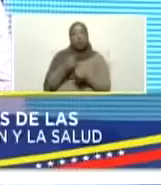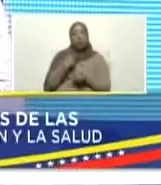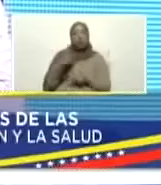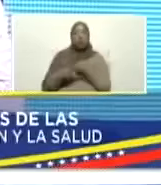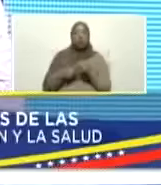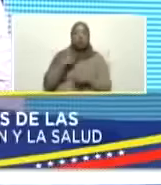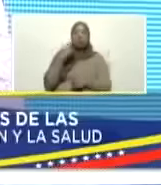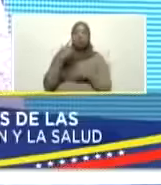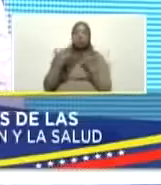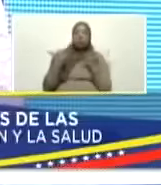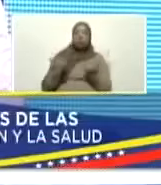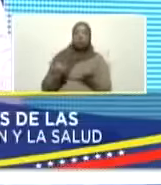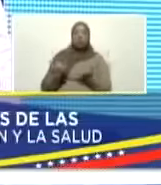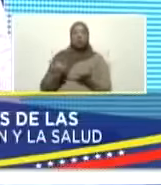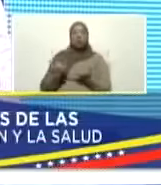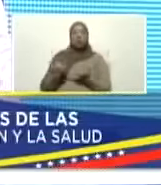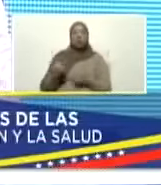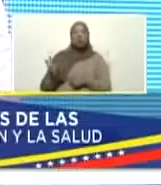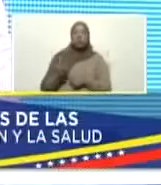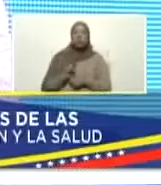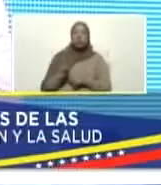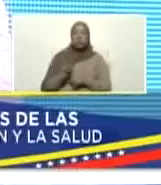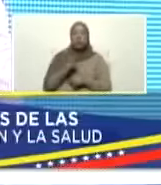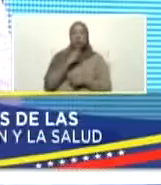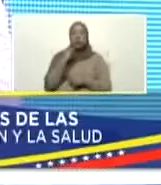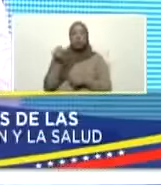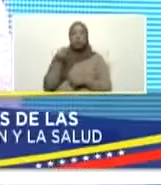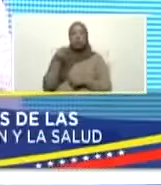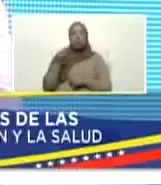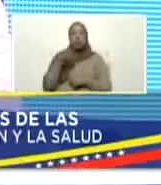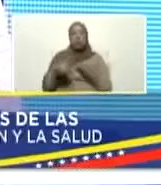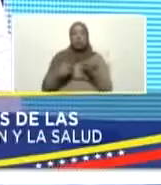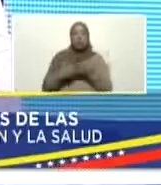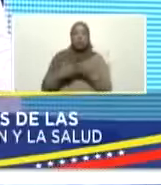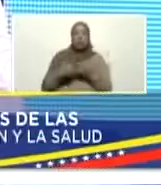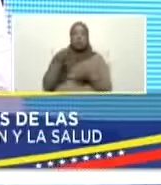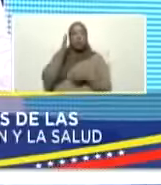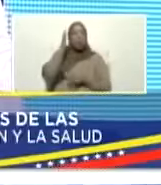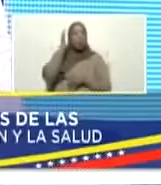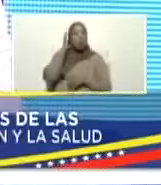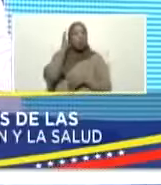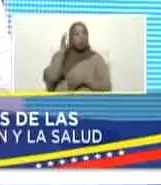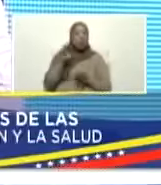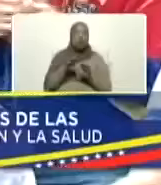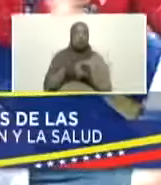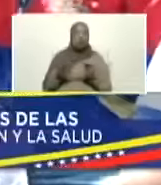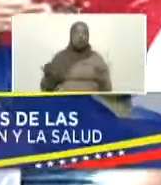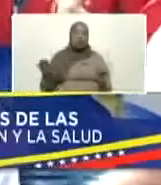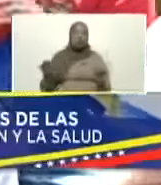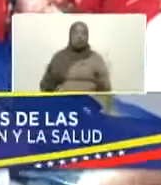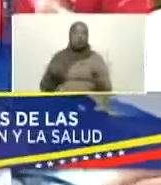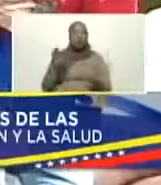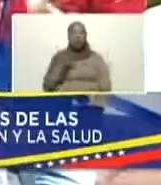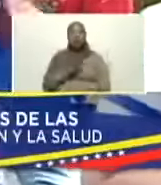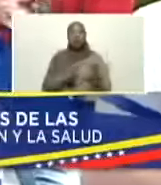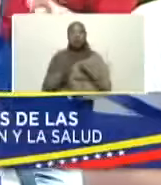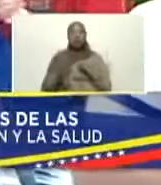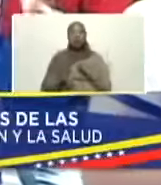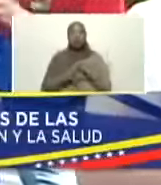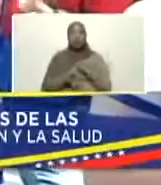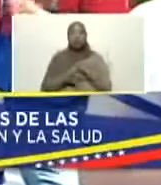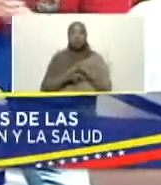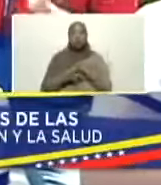le da nuestro país a su juventud es el poder del conocimiento, de la educación, de la ciencia, de la